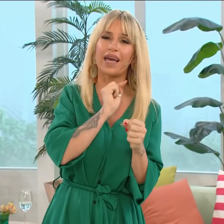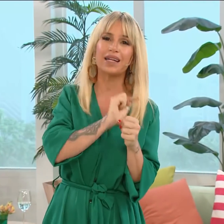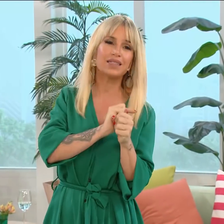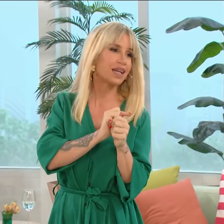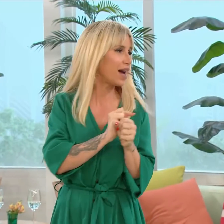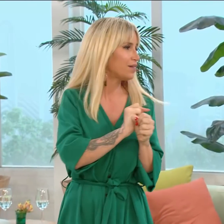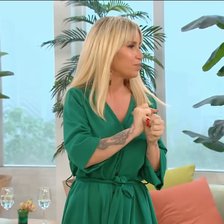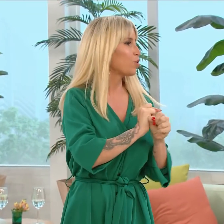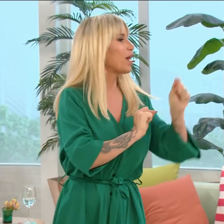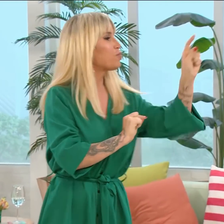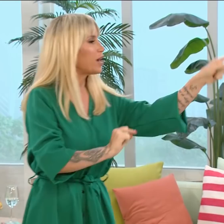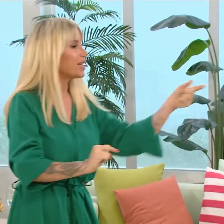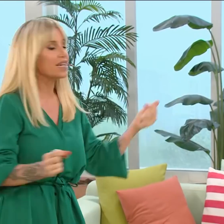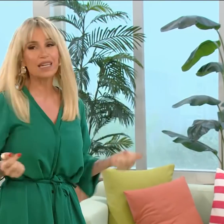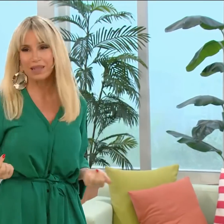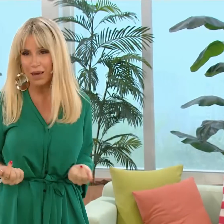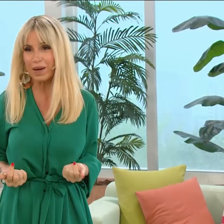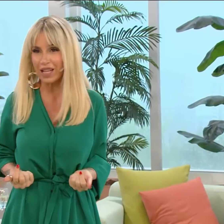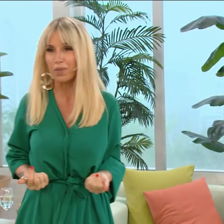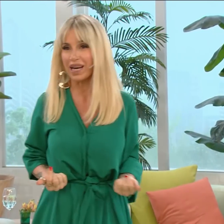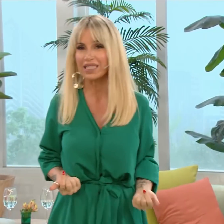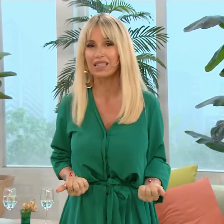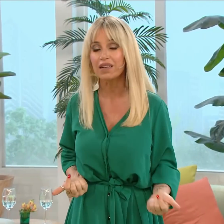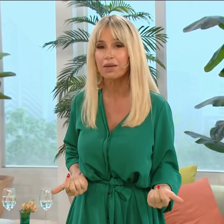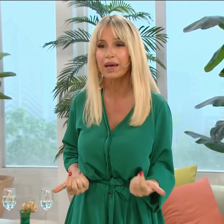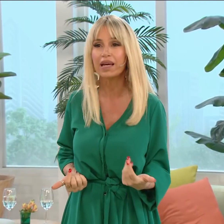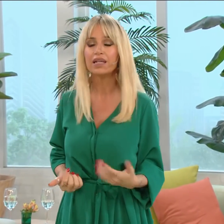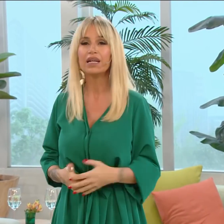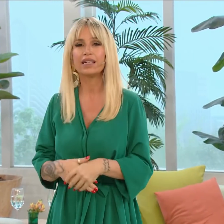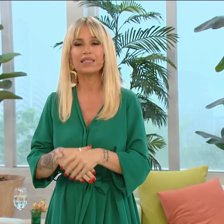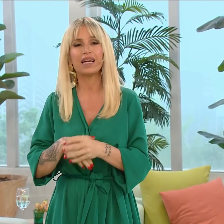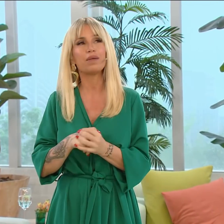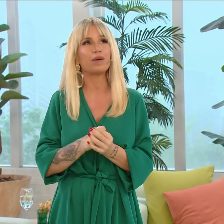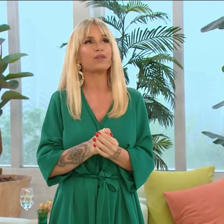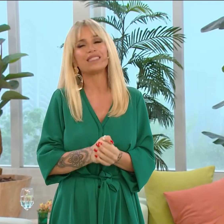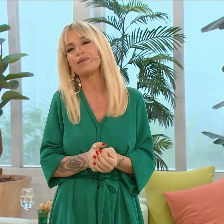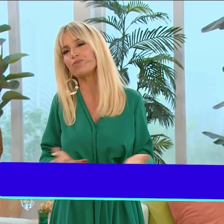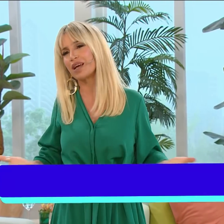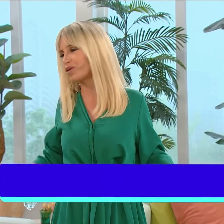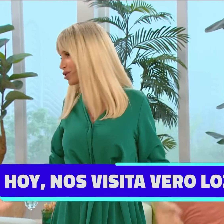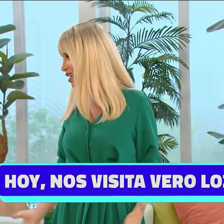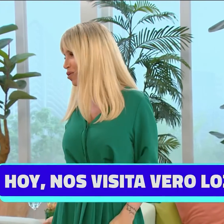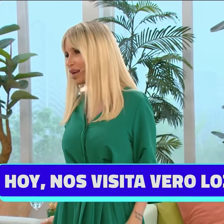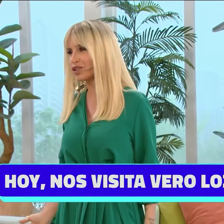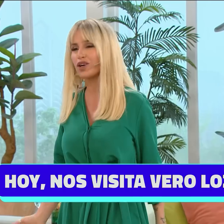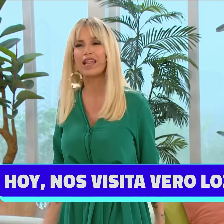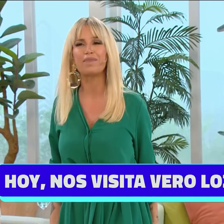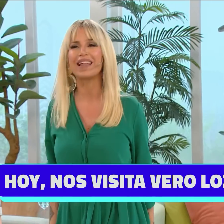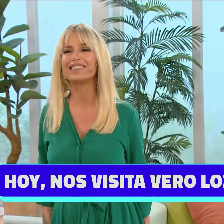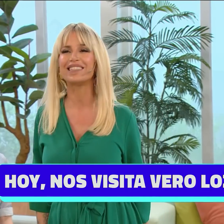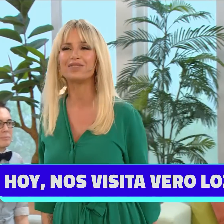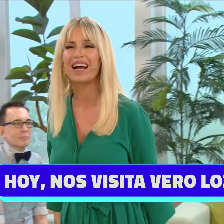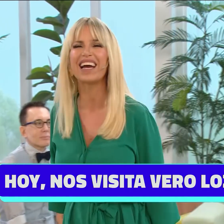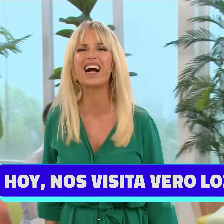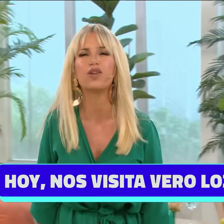la que entra por la puerta y ella me está esperando para recibirme y hacerme preguntas. Siempre es muy amorosa igual, no tengo nada